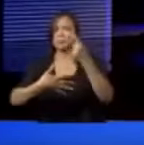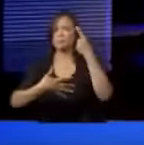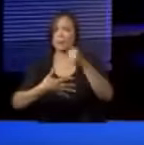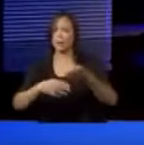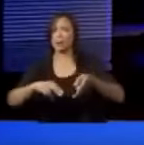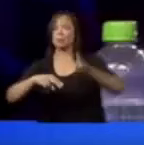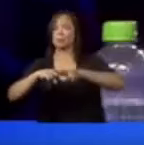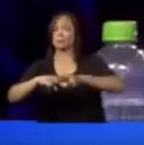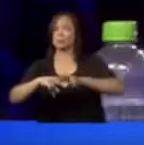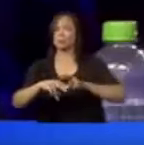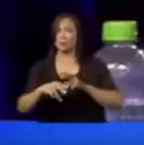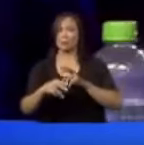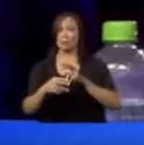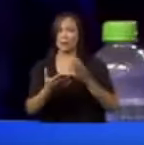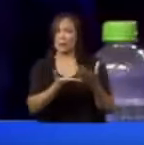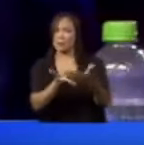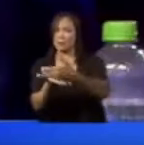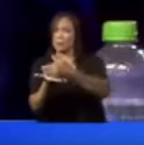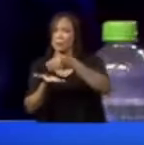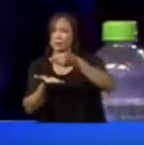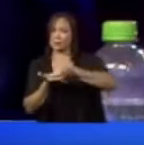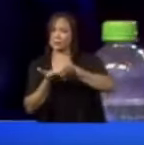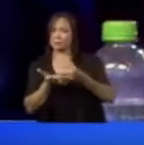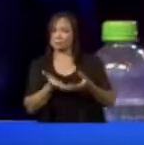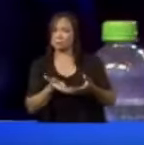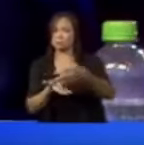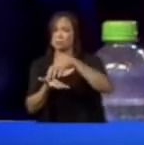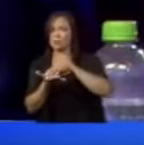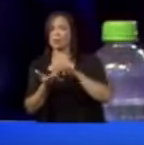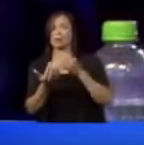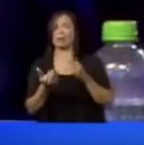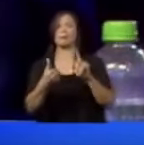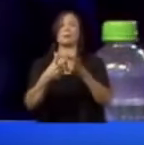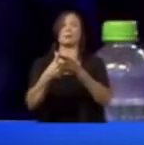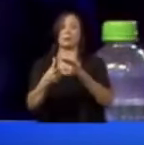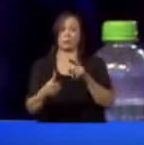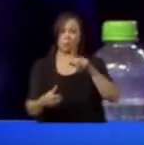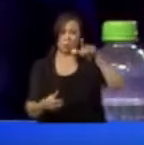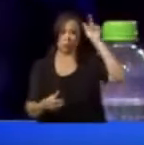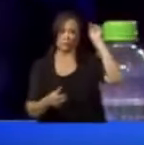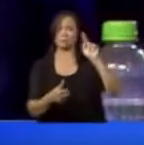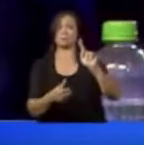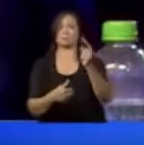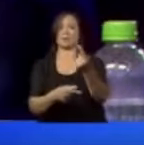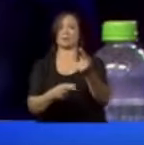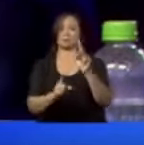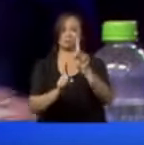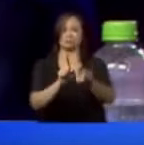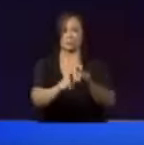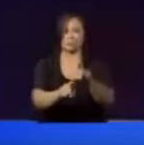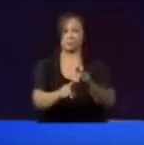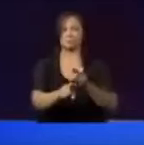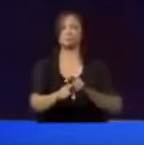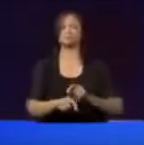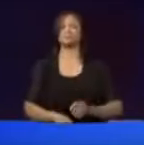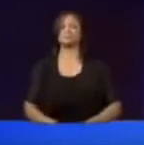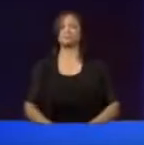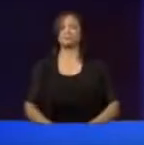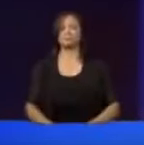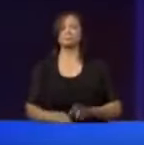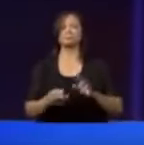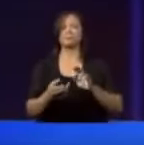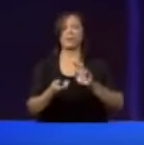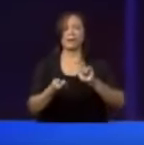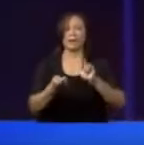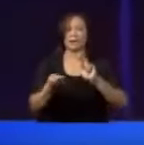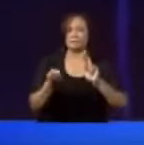para incrementar la recaudación? En este caso, tiene la palabra primero el candidato Luis Abinader. Mira, la